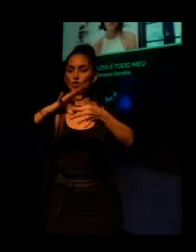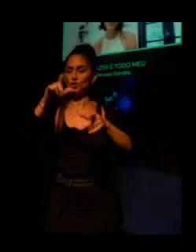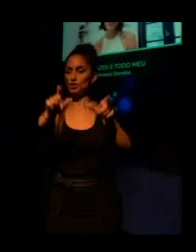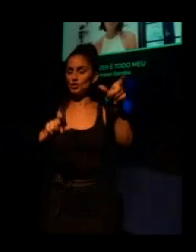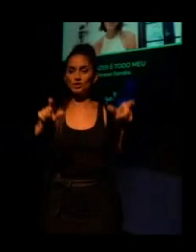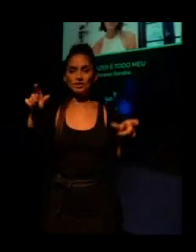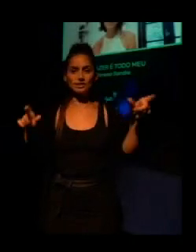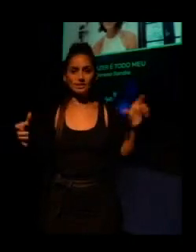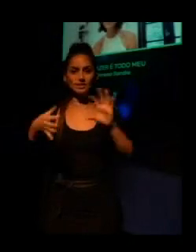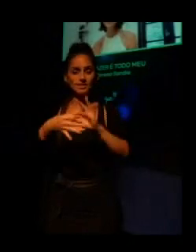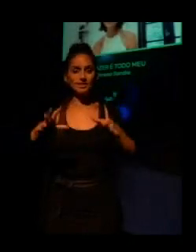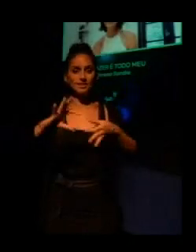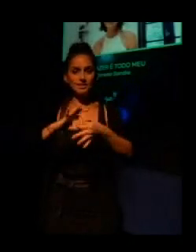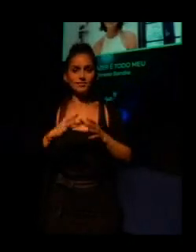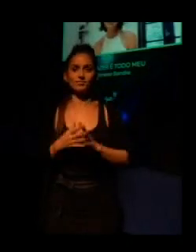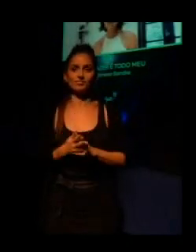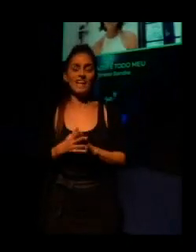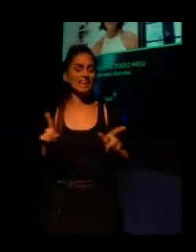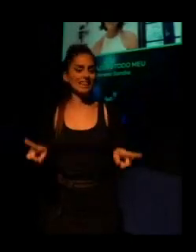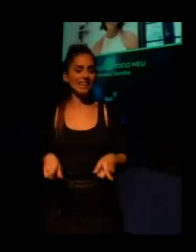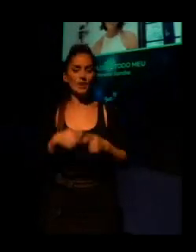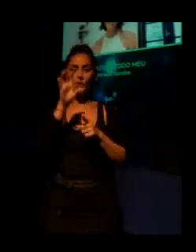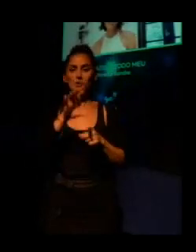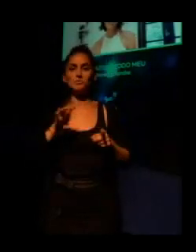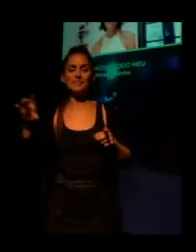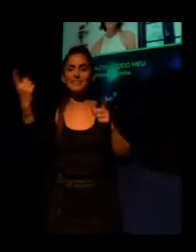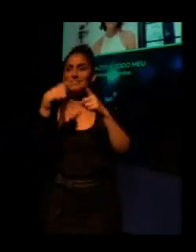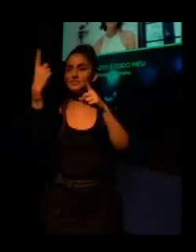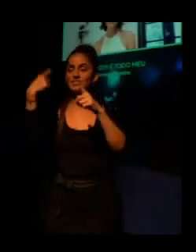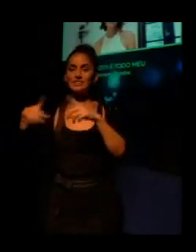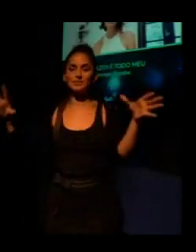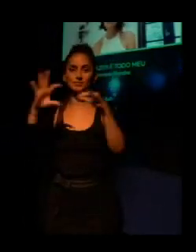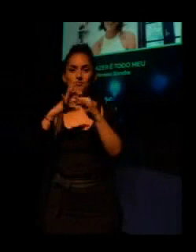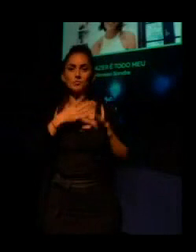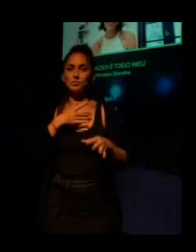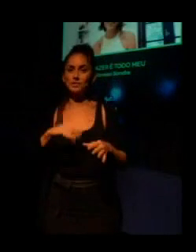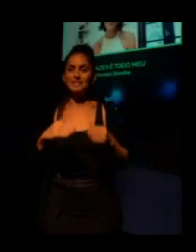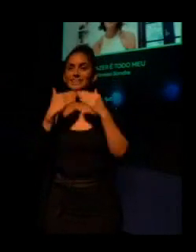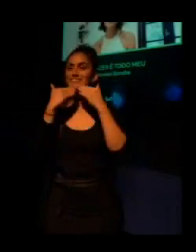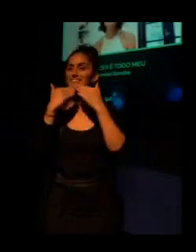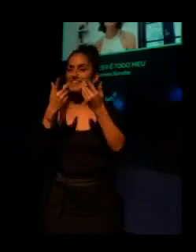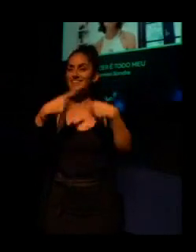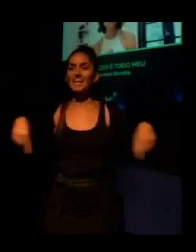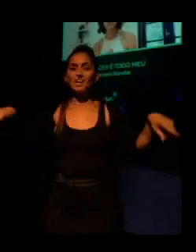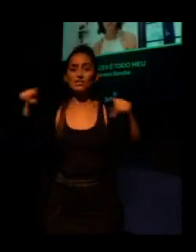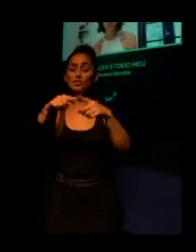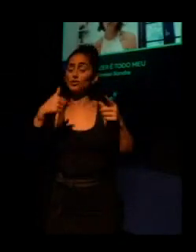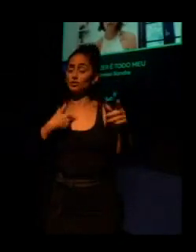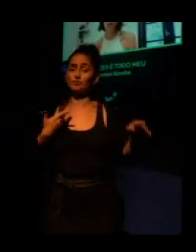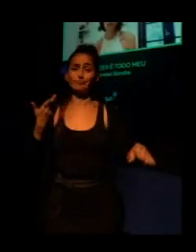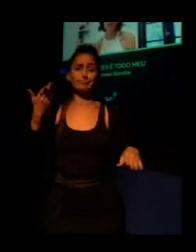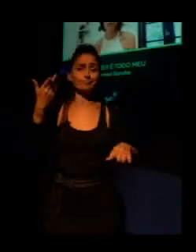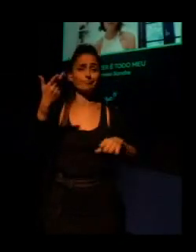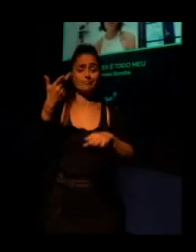otros, mismo estando en diferentes países. Y muchas gracias a todos. Desafortunadamente no pude estar